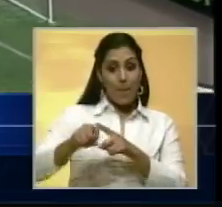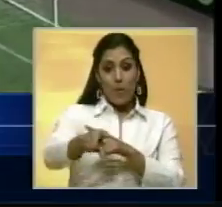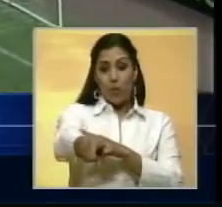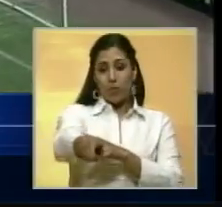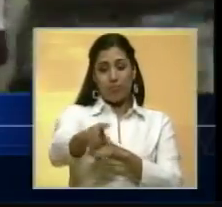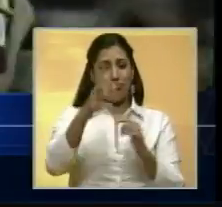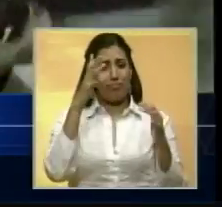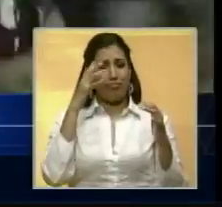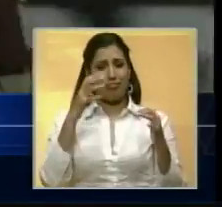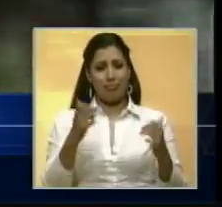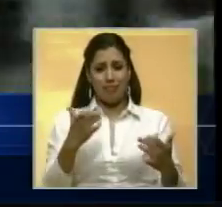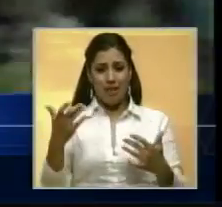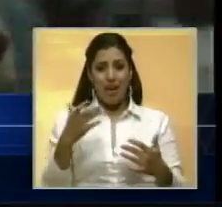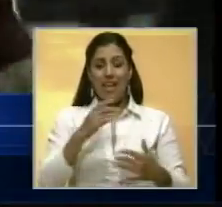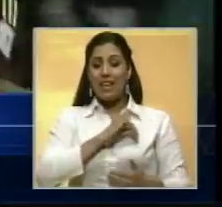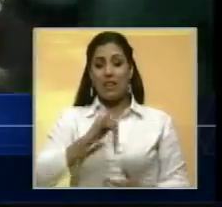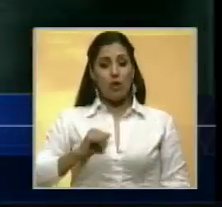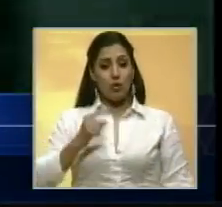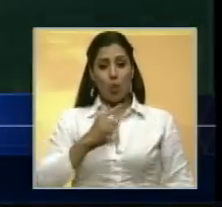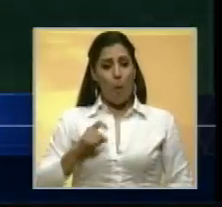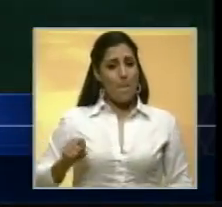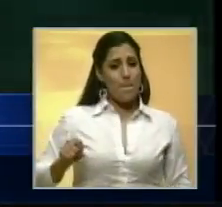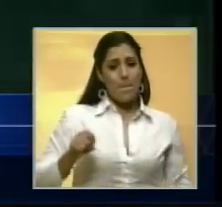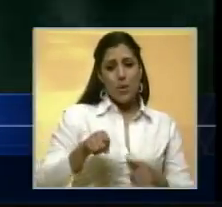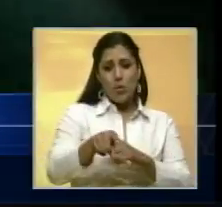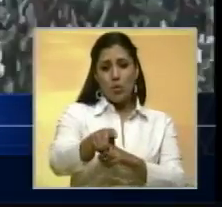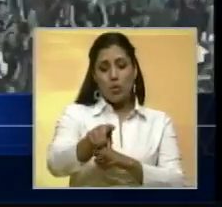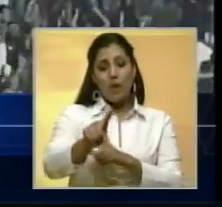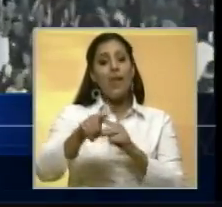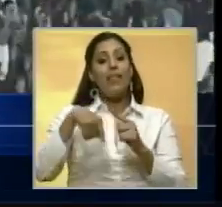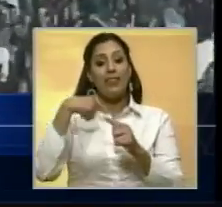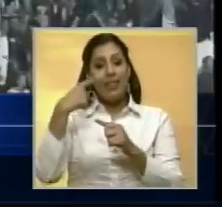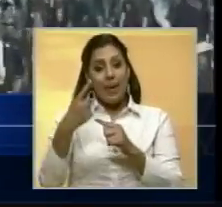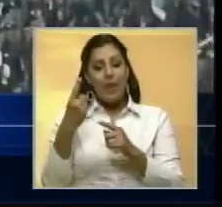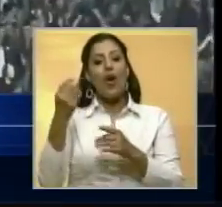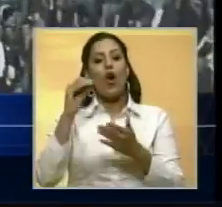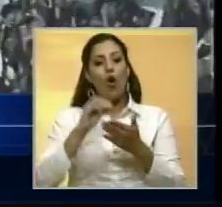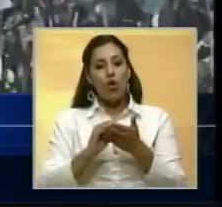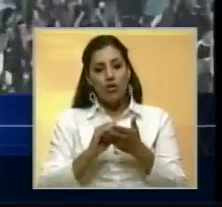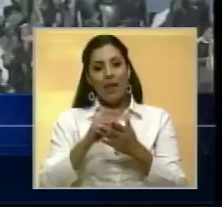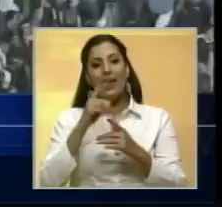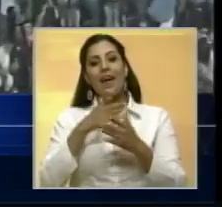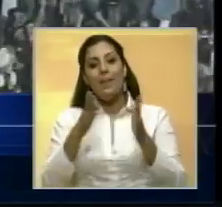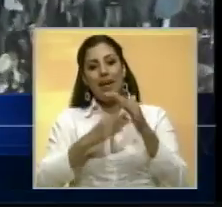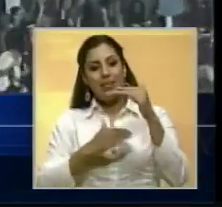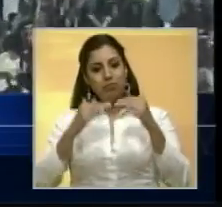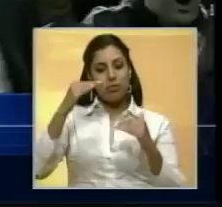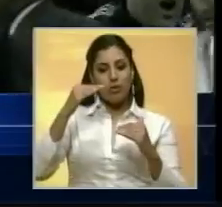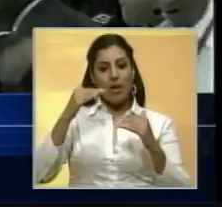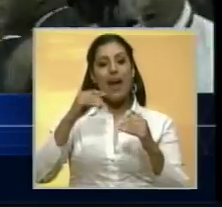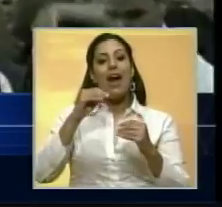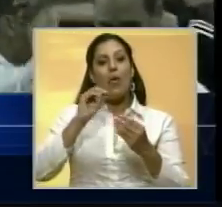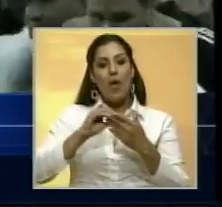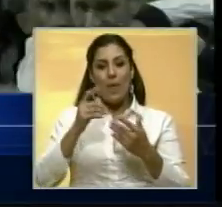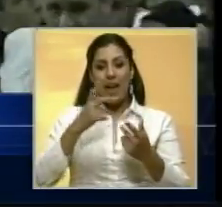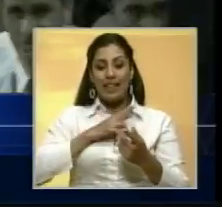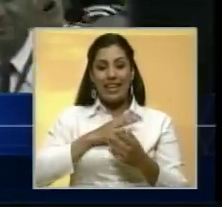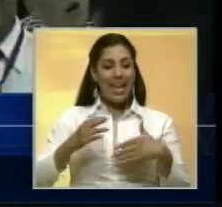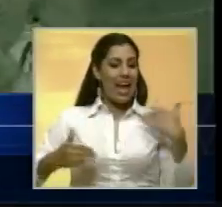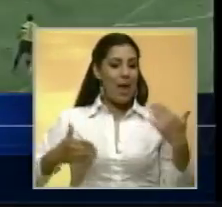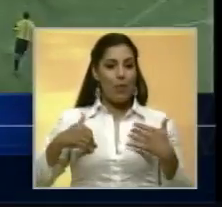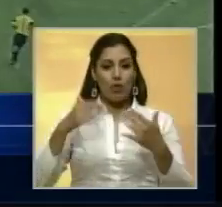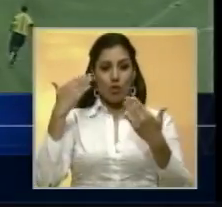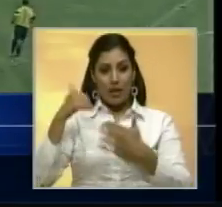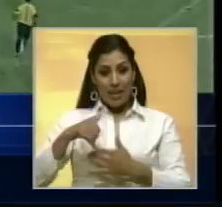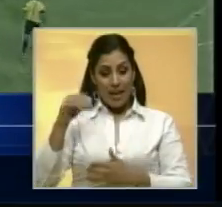una magistral jugada individual al borde del área, que completó con un remate cruzado que abrió el marcador e hizo estallar de emoción al